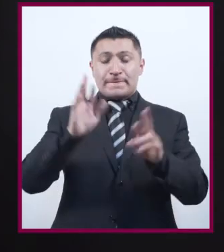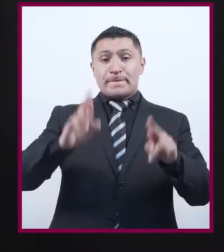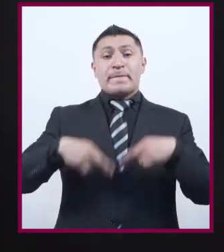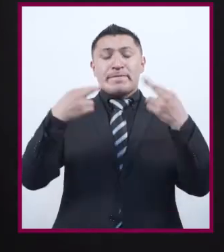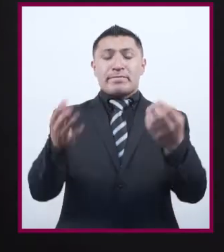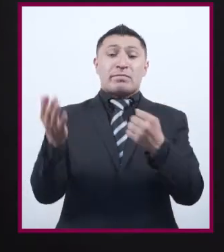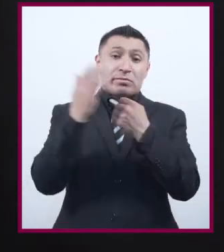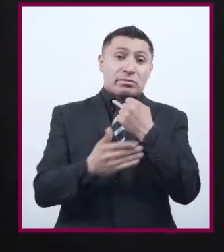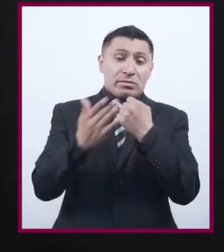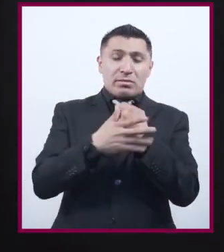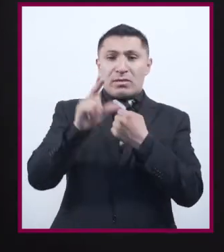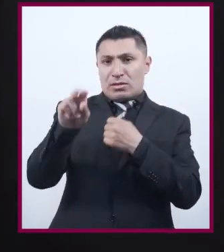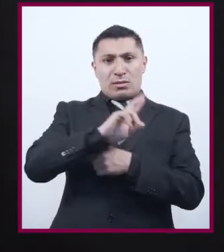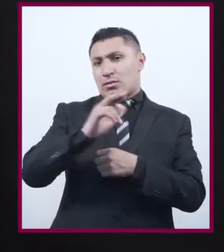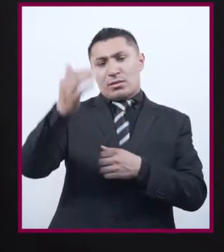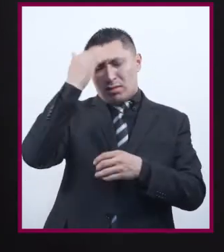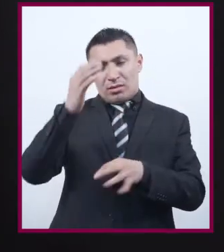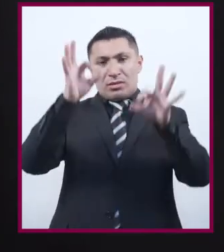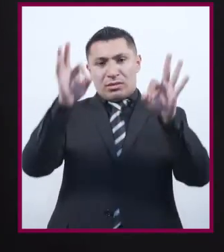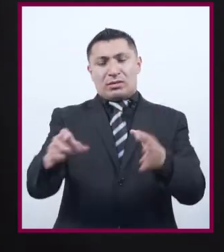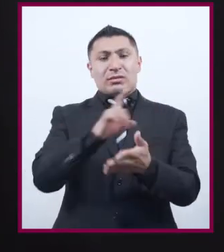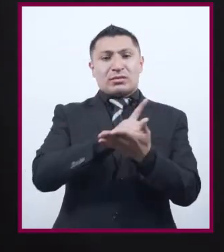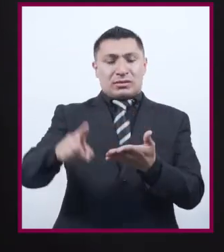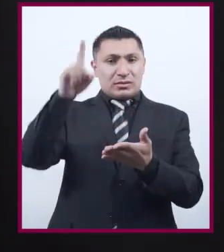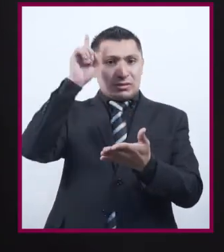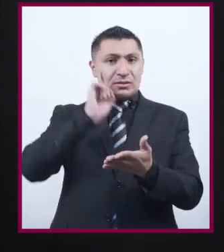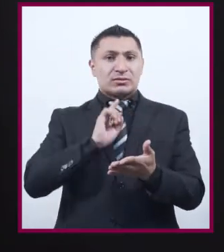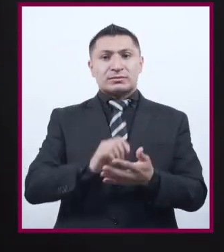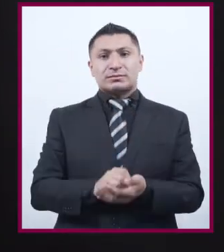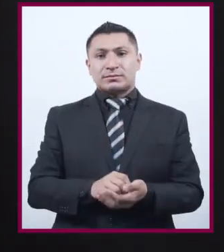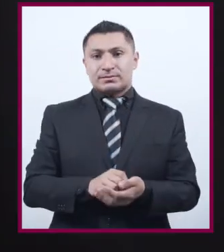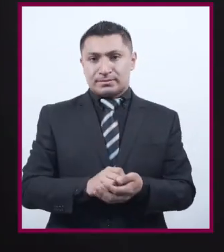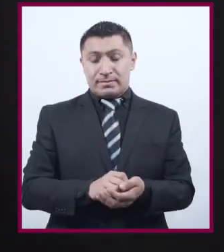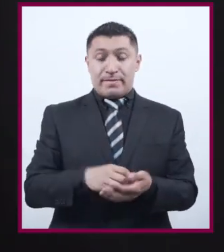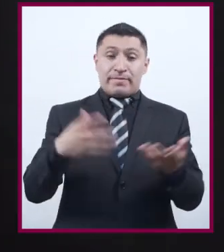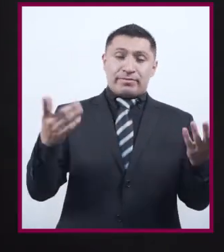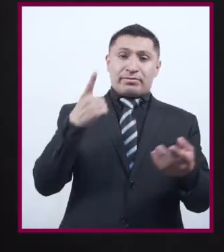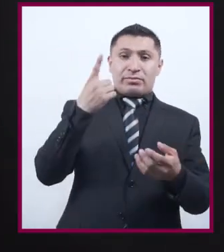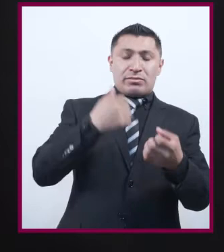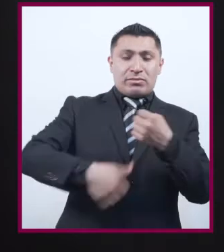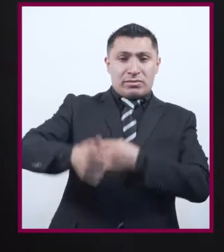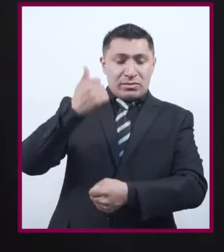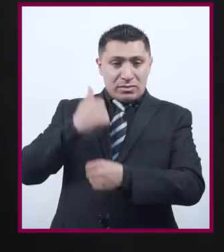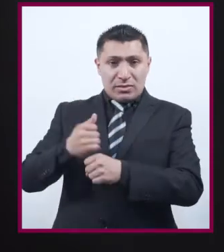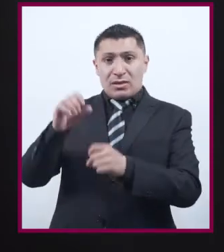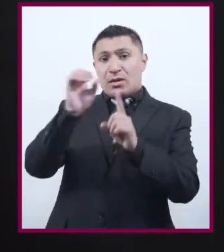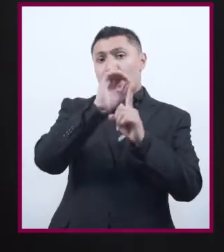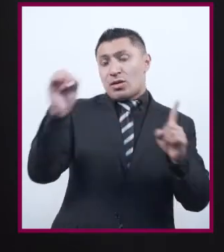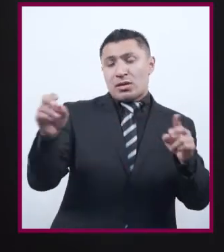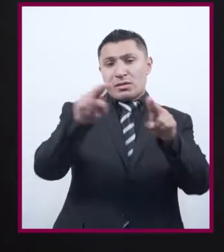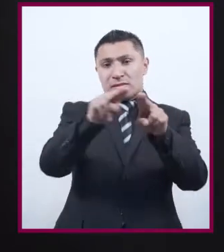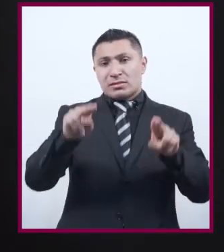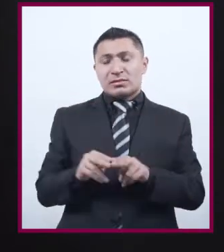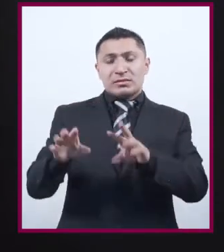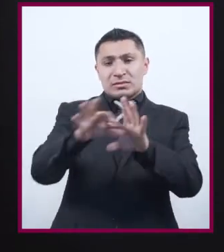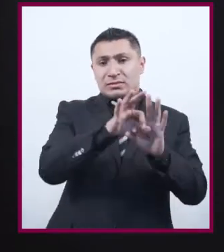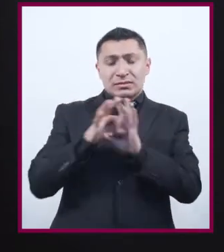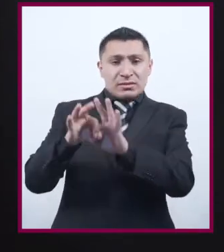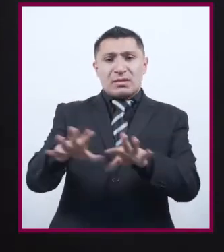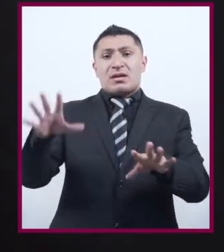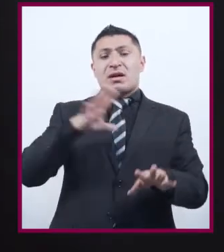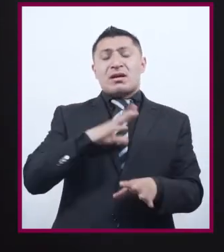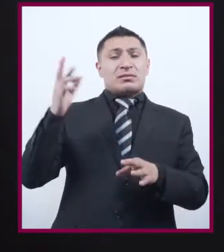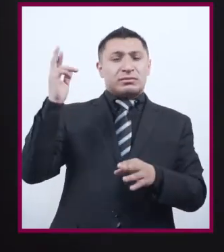el reconocimiento auténtico del derecho de las mujeres. Pues un año antes, la Organización de Naciones Unidas había ratificado